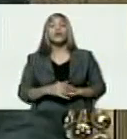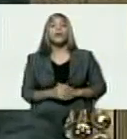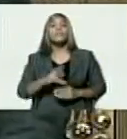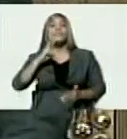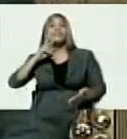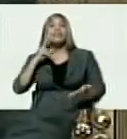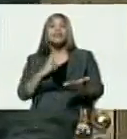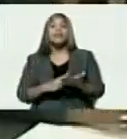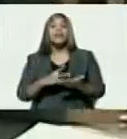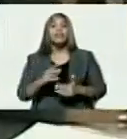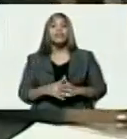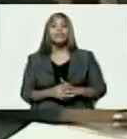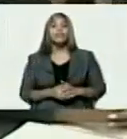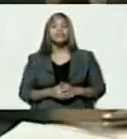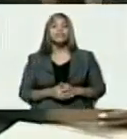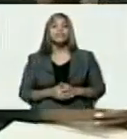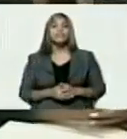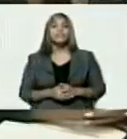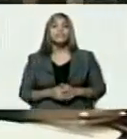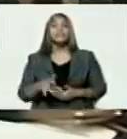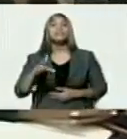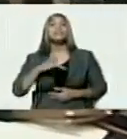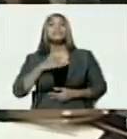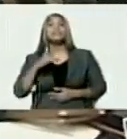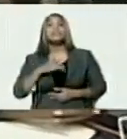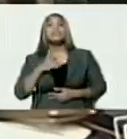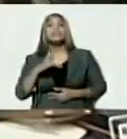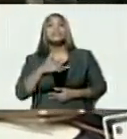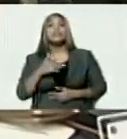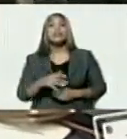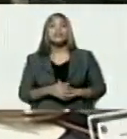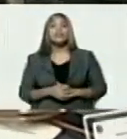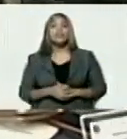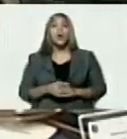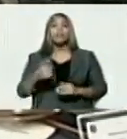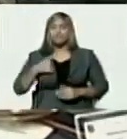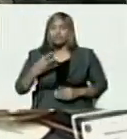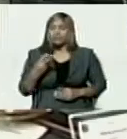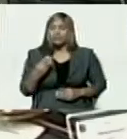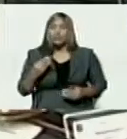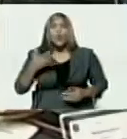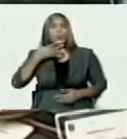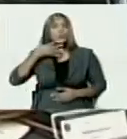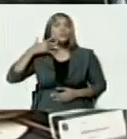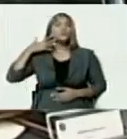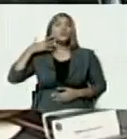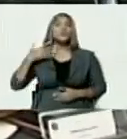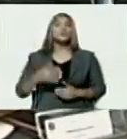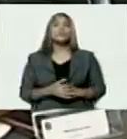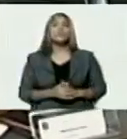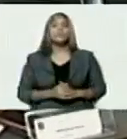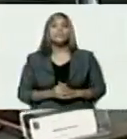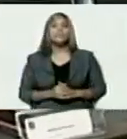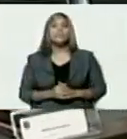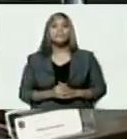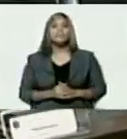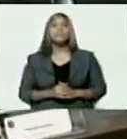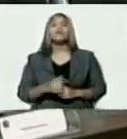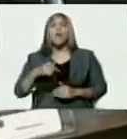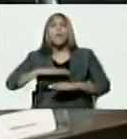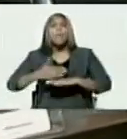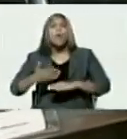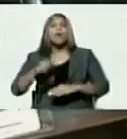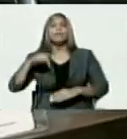verdad es que sentimos un profundo orgullo, el orgullo de ser